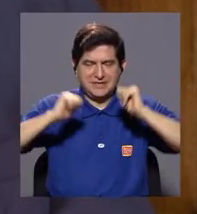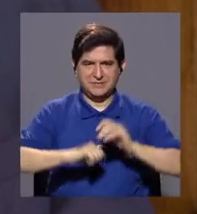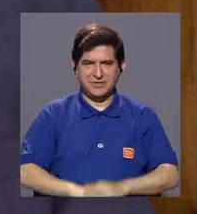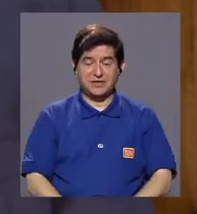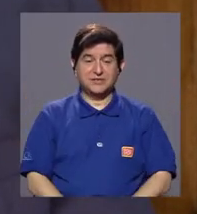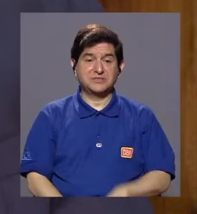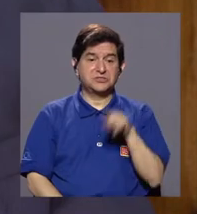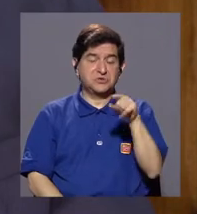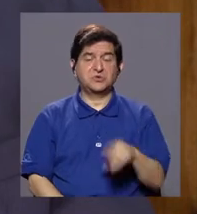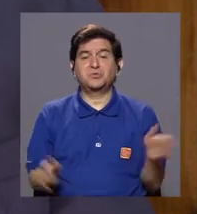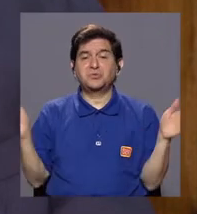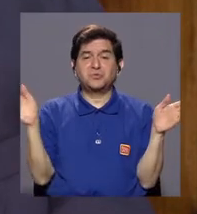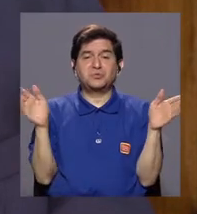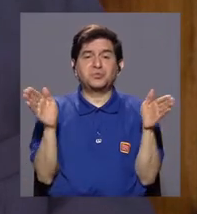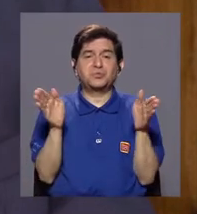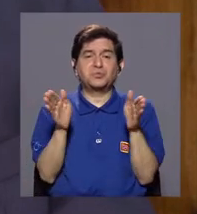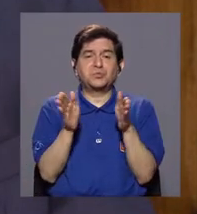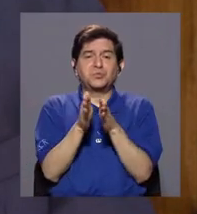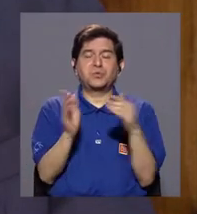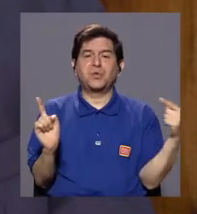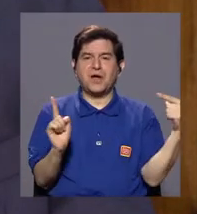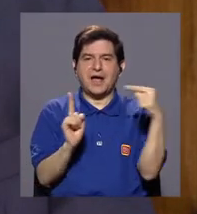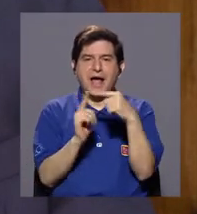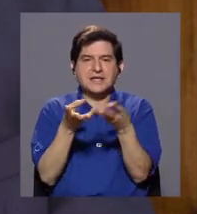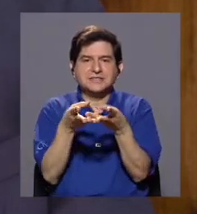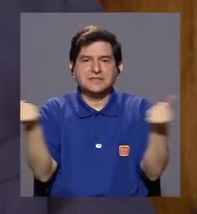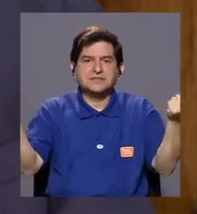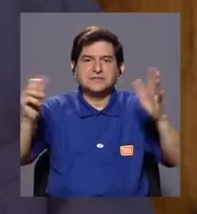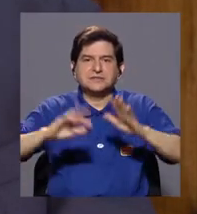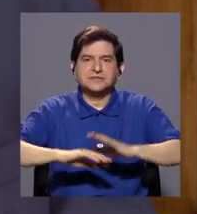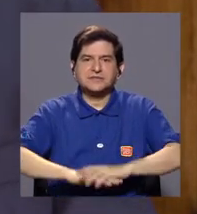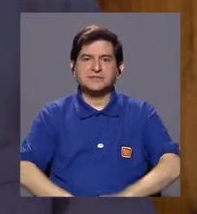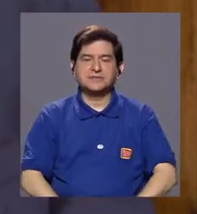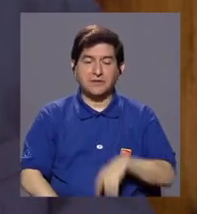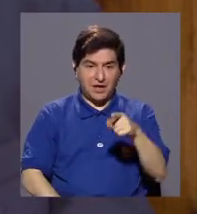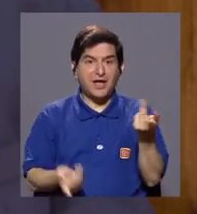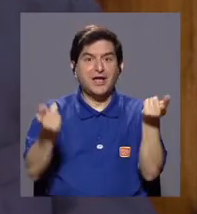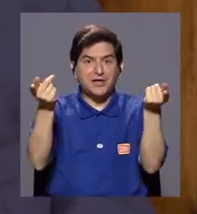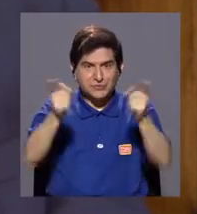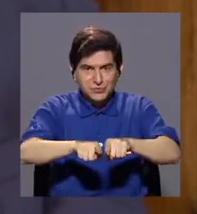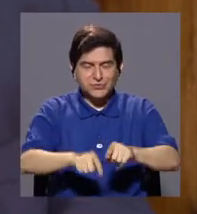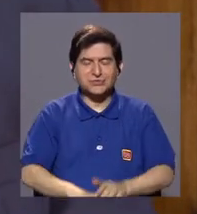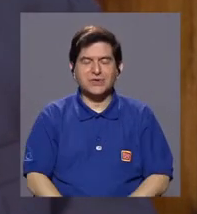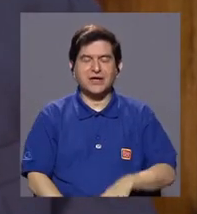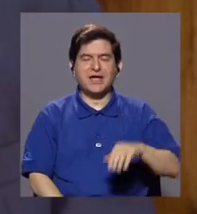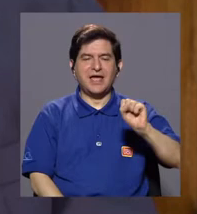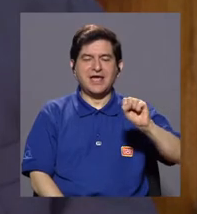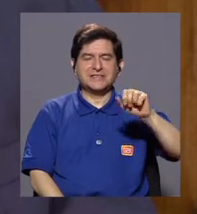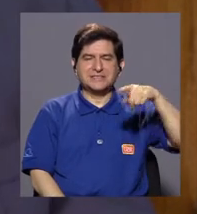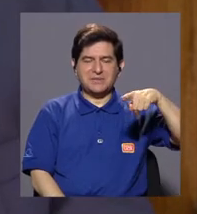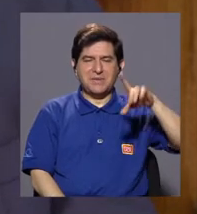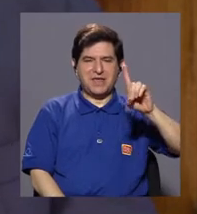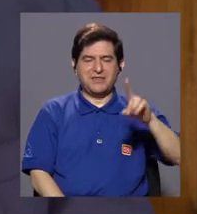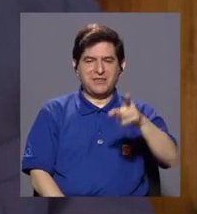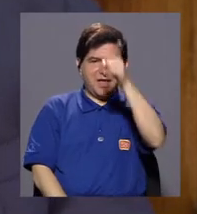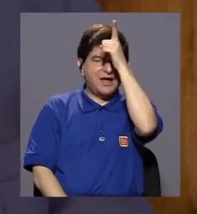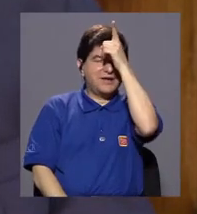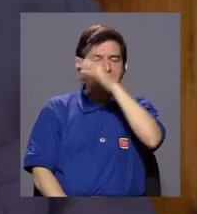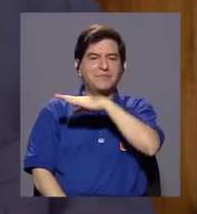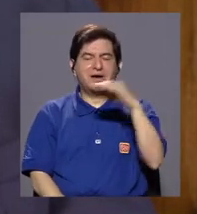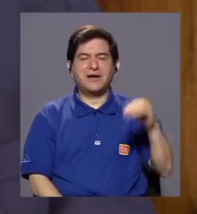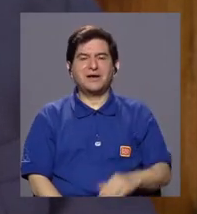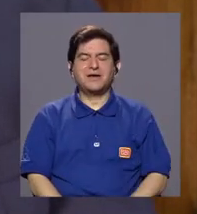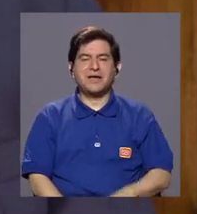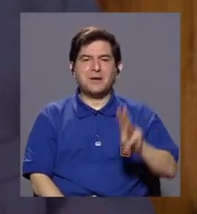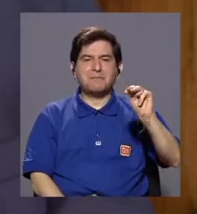anti-inmigración, se van reduciendo cada vez hasta poder desaparecer. Eso le ha pasado al SPD en Alemania y le ha pasado